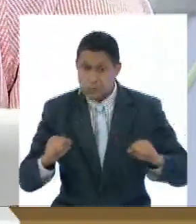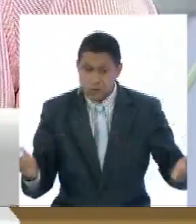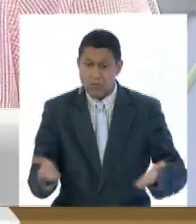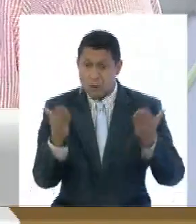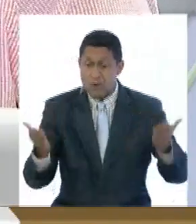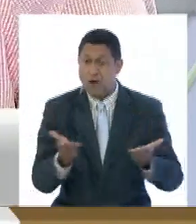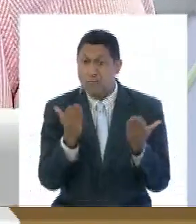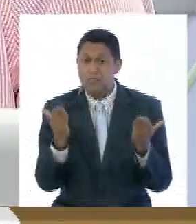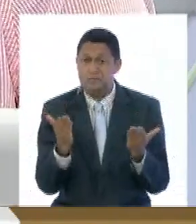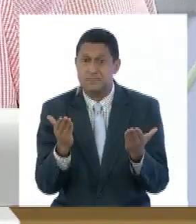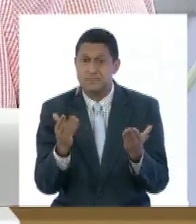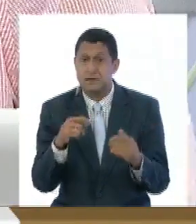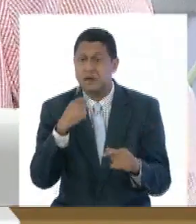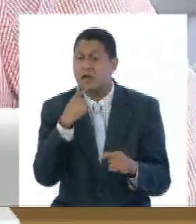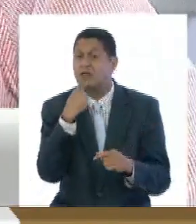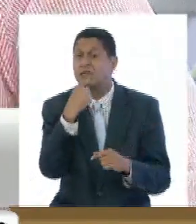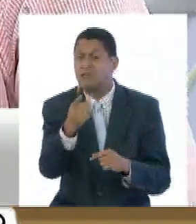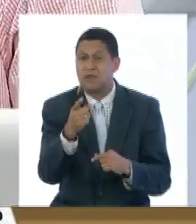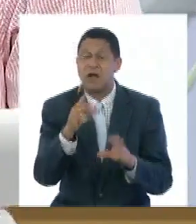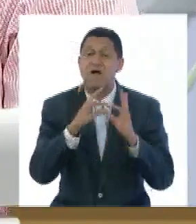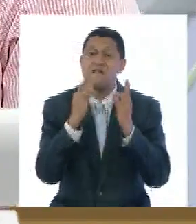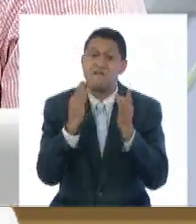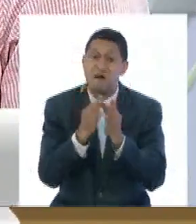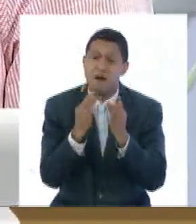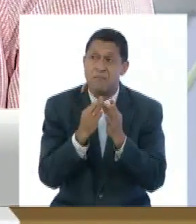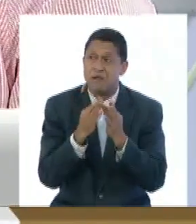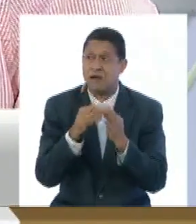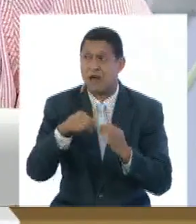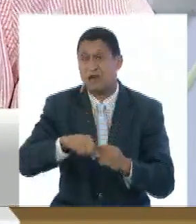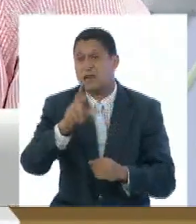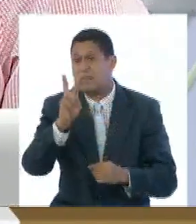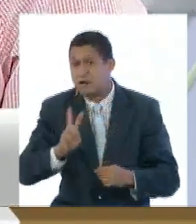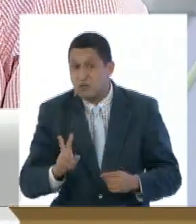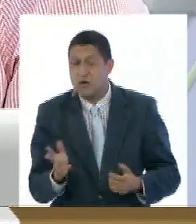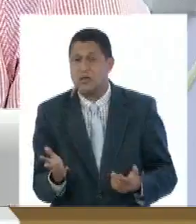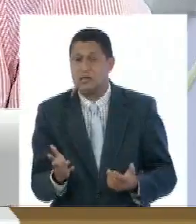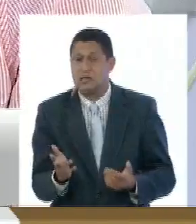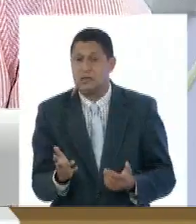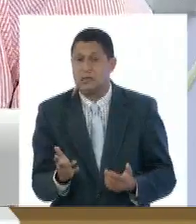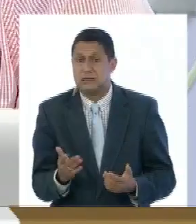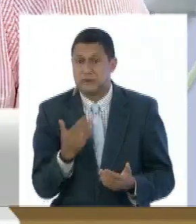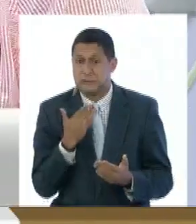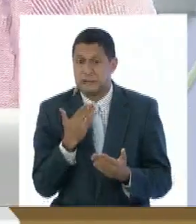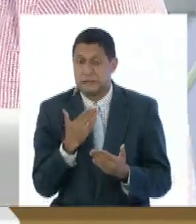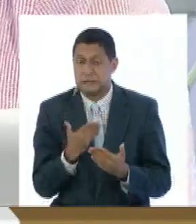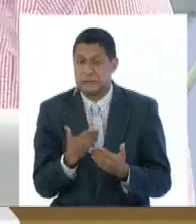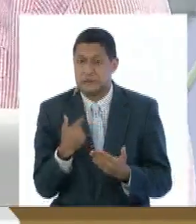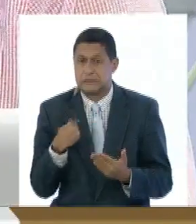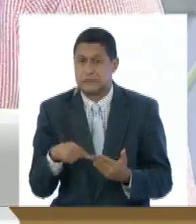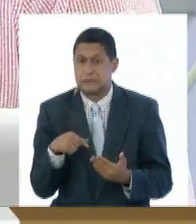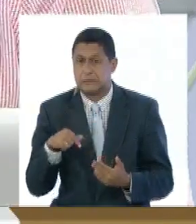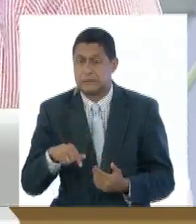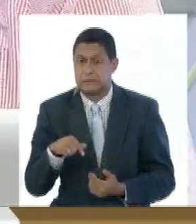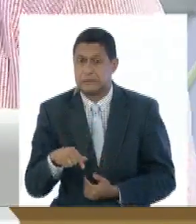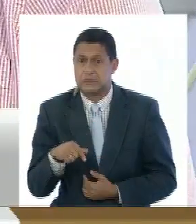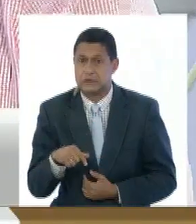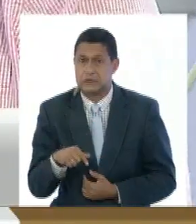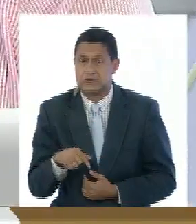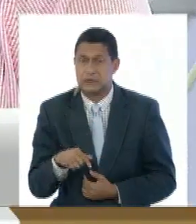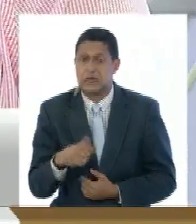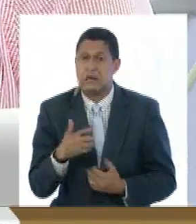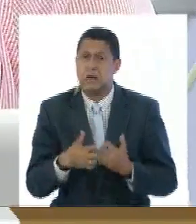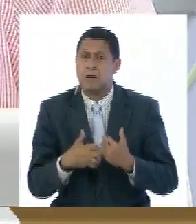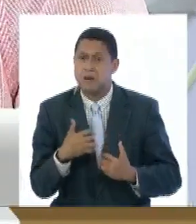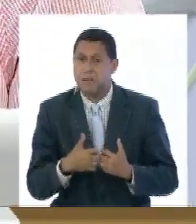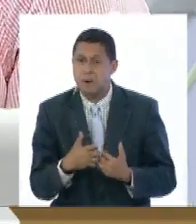el proceso de hablar de nuestra familia disfuncional Venezuela. Gracias a las condiciones que estamos manejando hoy en día, donde la